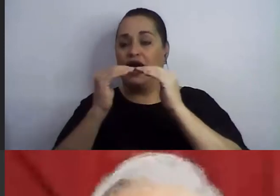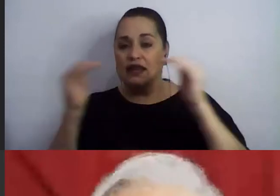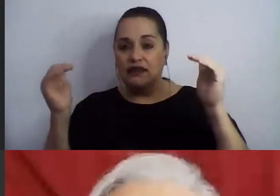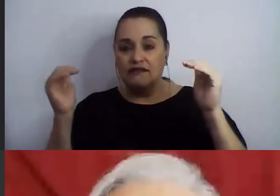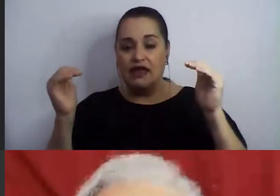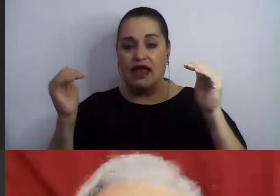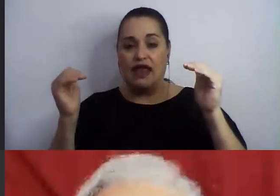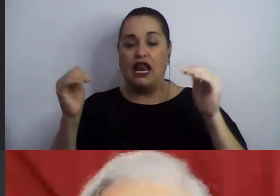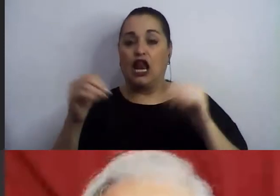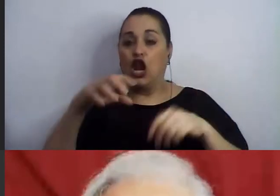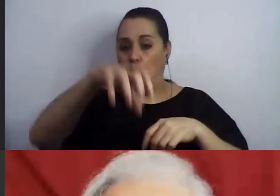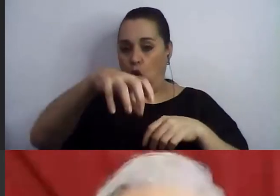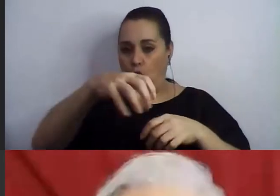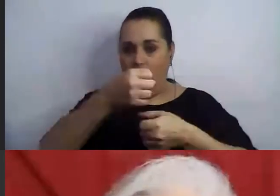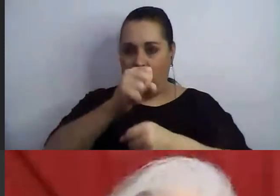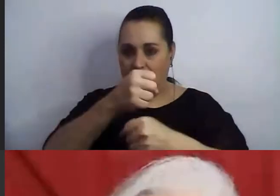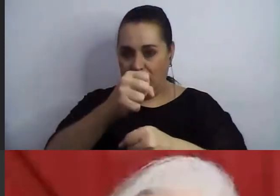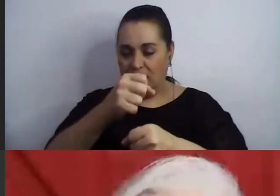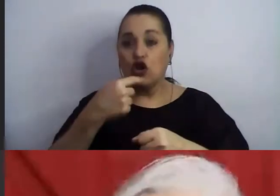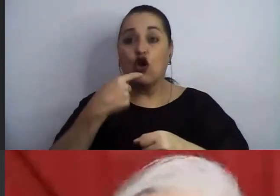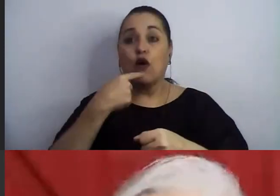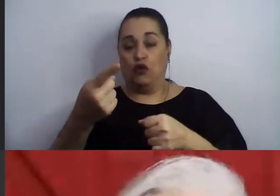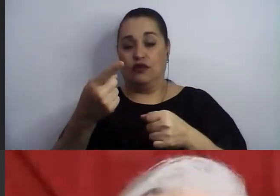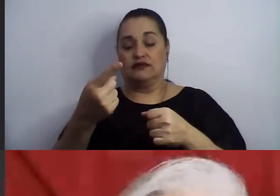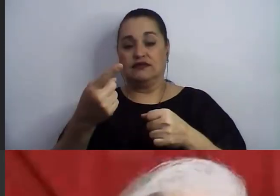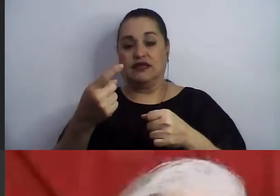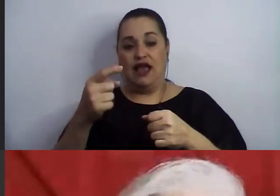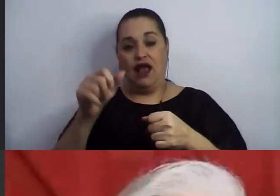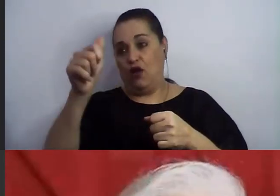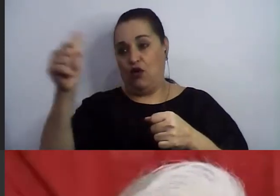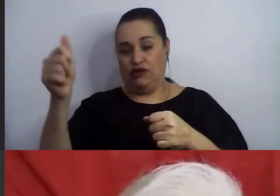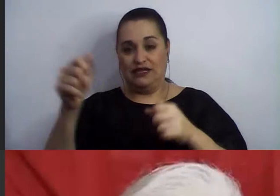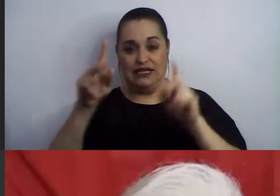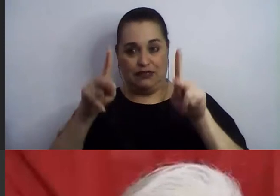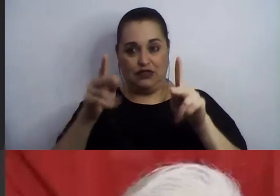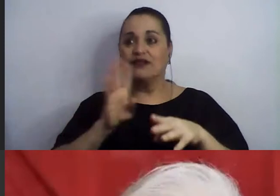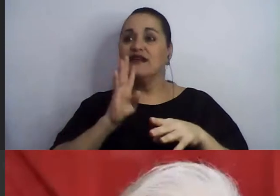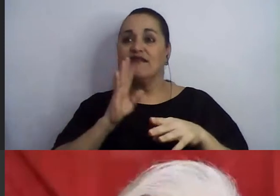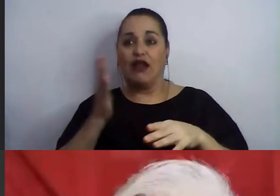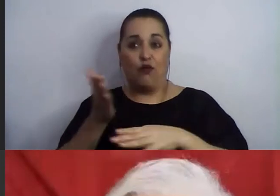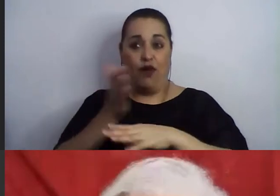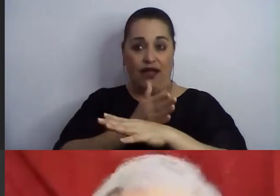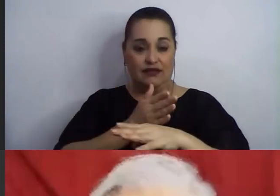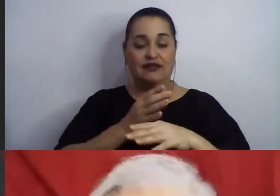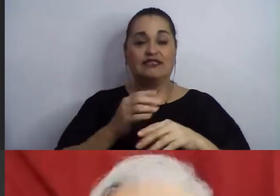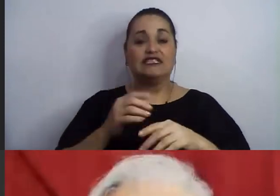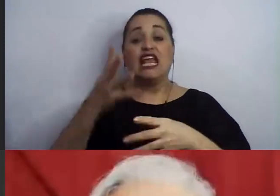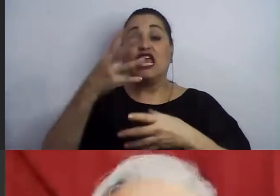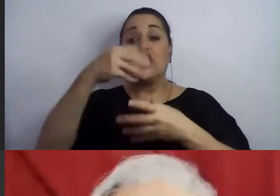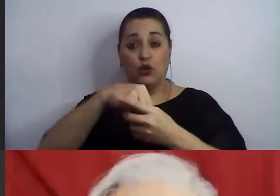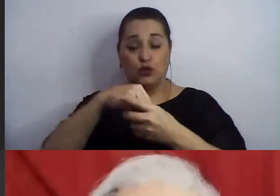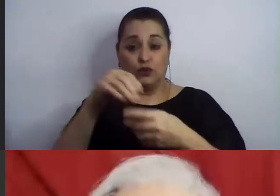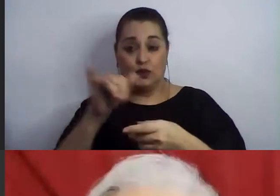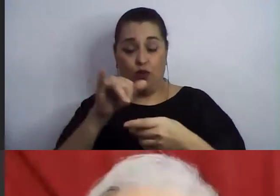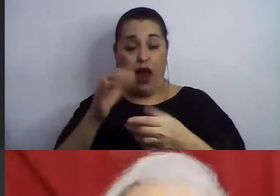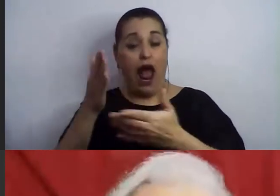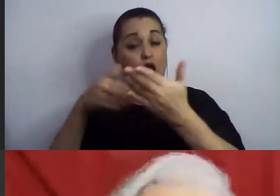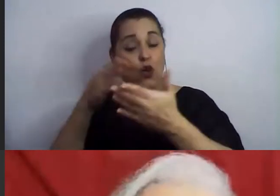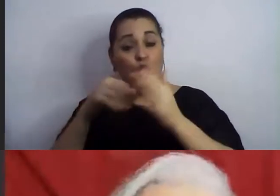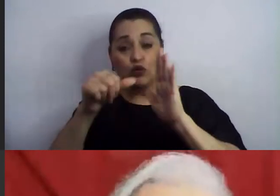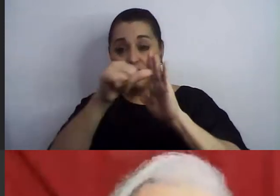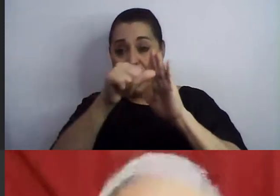local. Y ya lo mencionaban quienes me precedían. Incluso en algunos